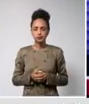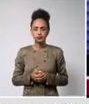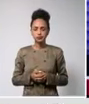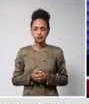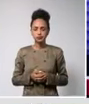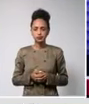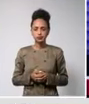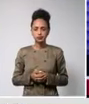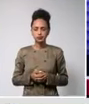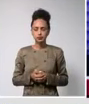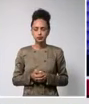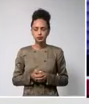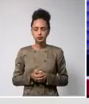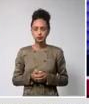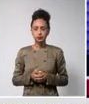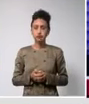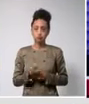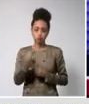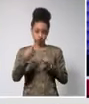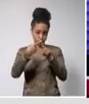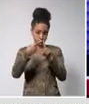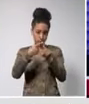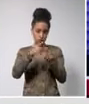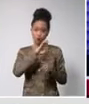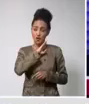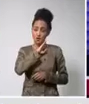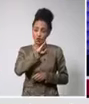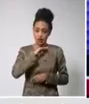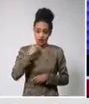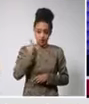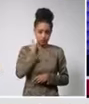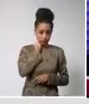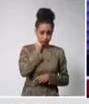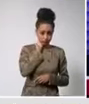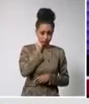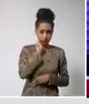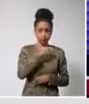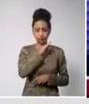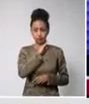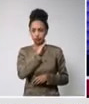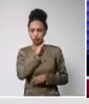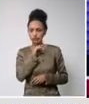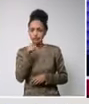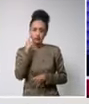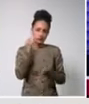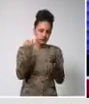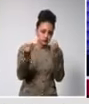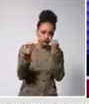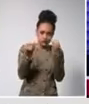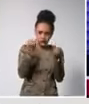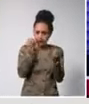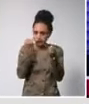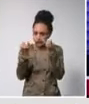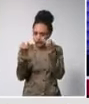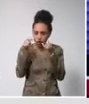realmente fiebre, se identifica durante el seguimiento a pacientes ingresados